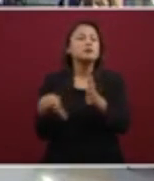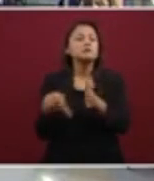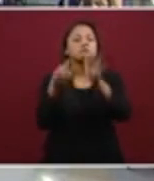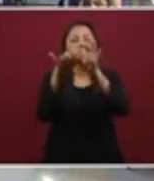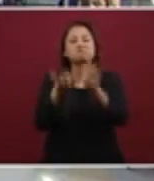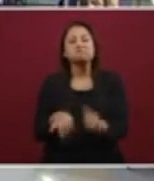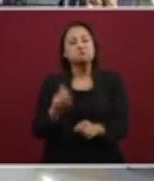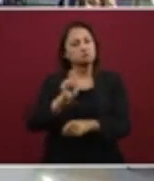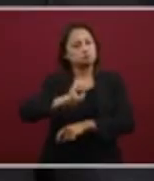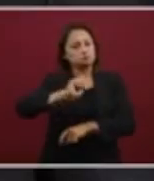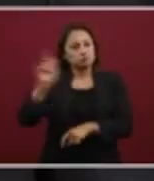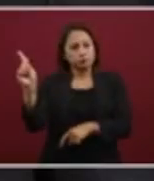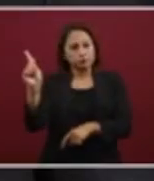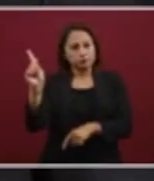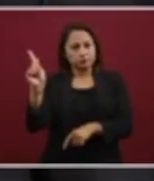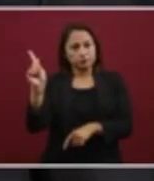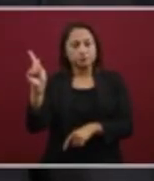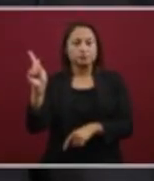profesionales,